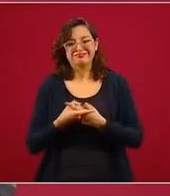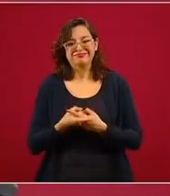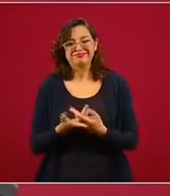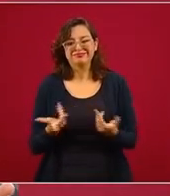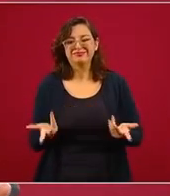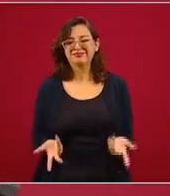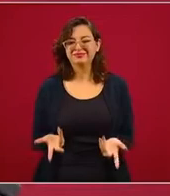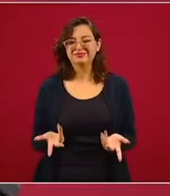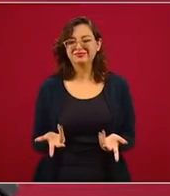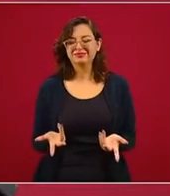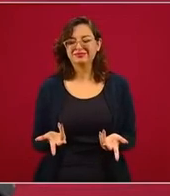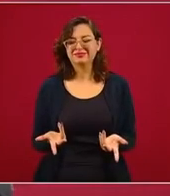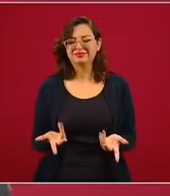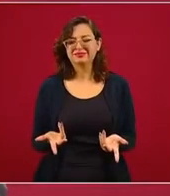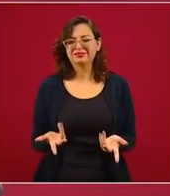Las series de Netflix.